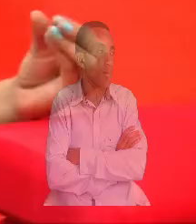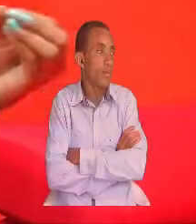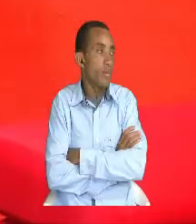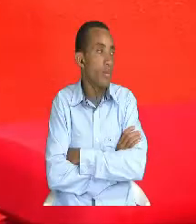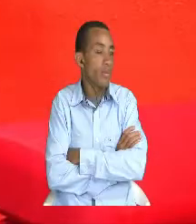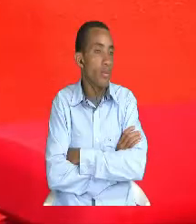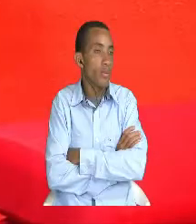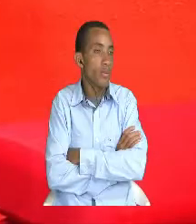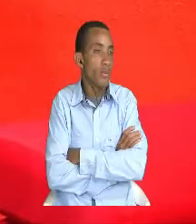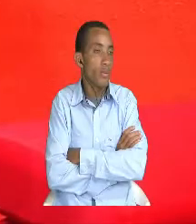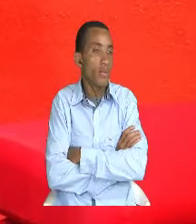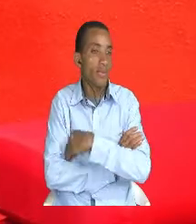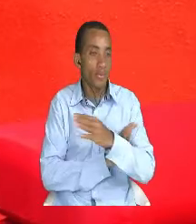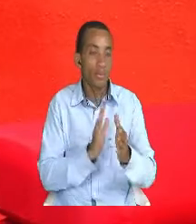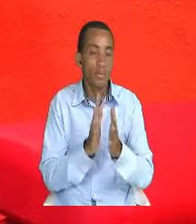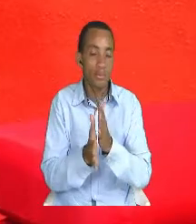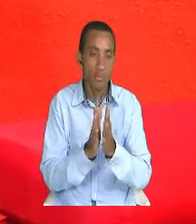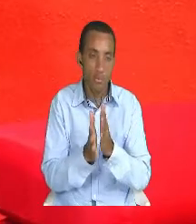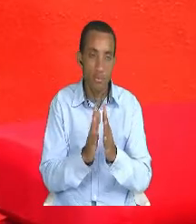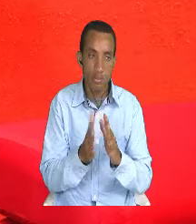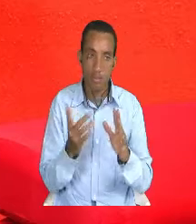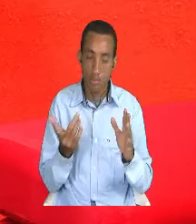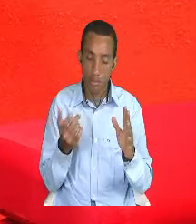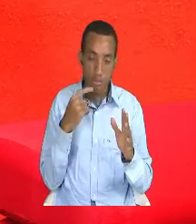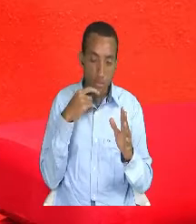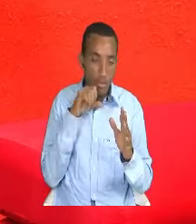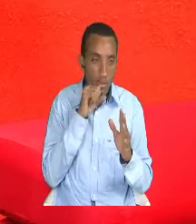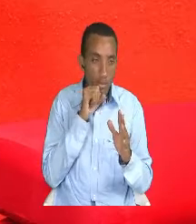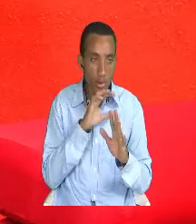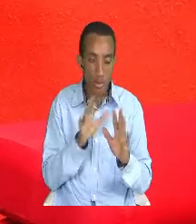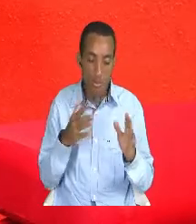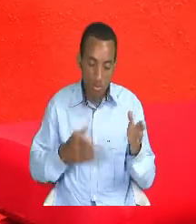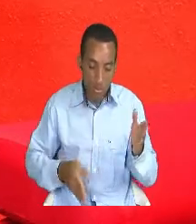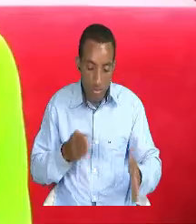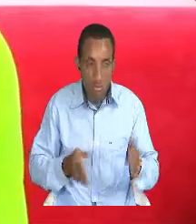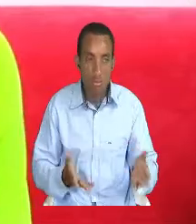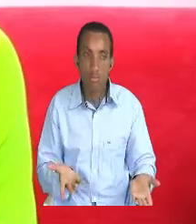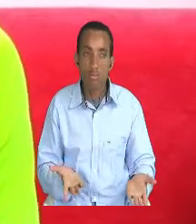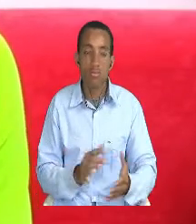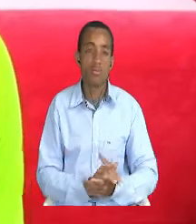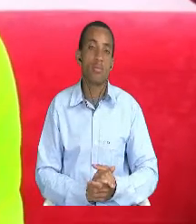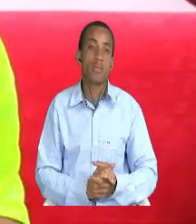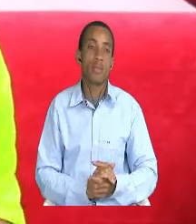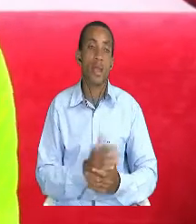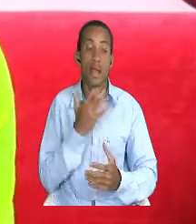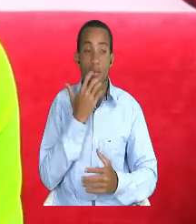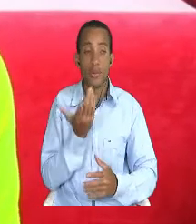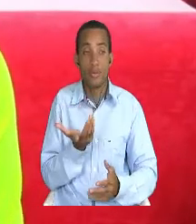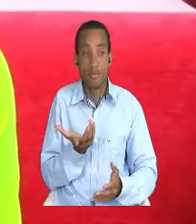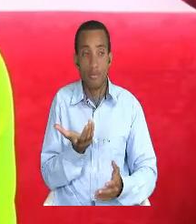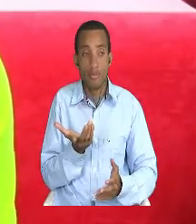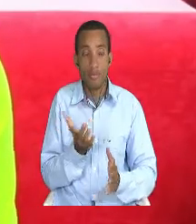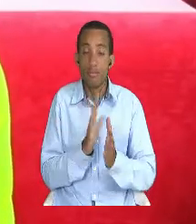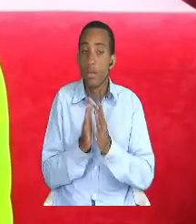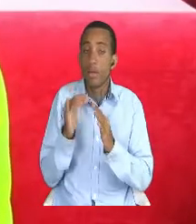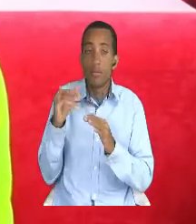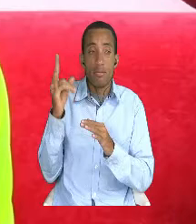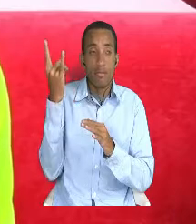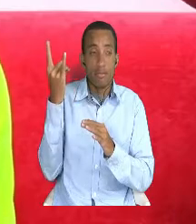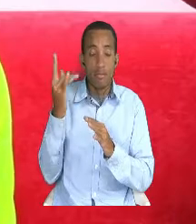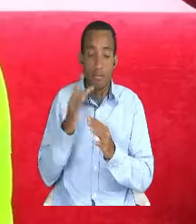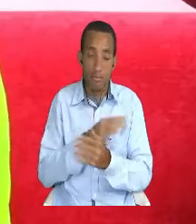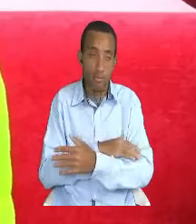le espera a Barranca Bermeja con el atletismo. Bueno, Barranca Bermeja ya se empezó a hacer la tarea, ya se